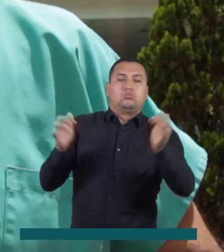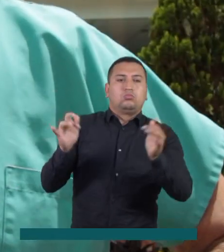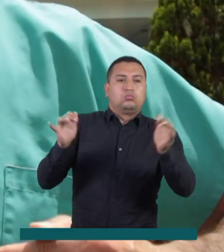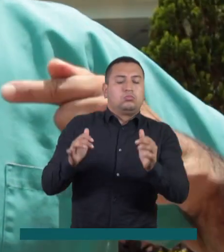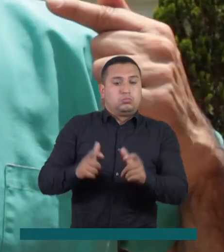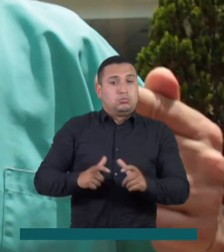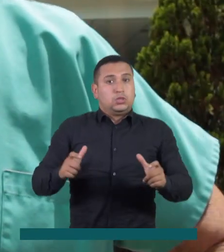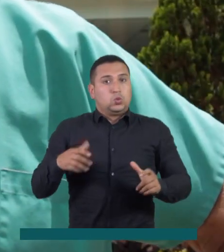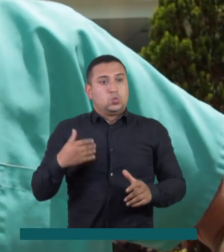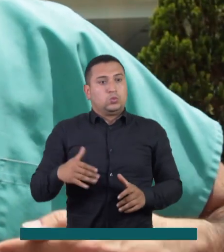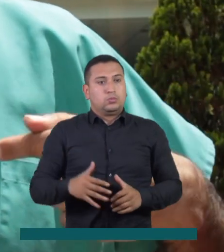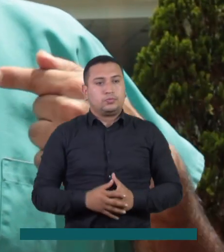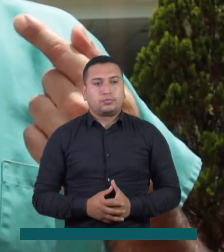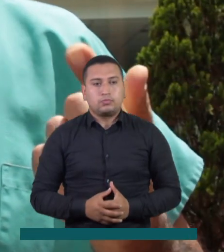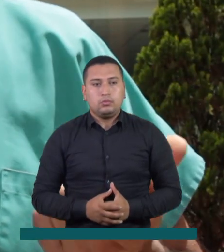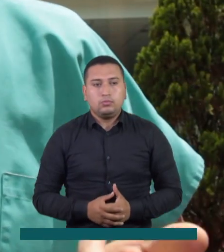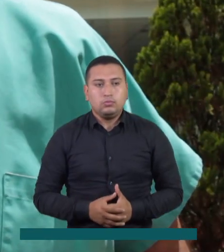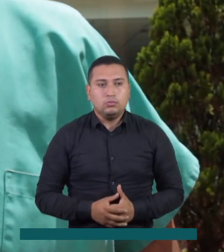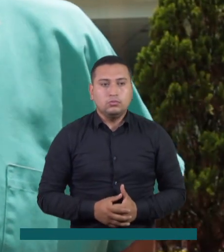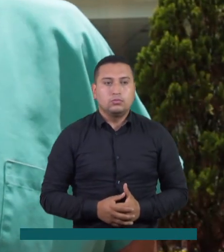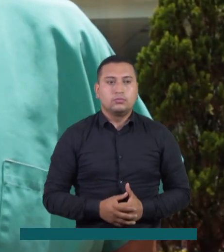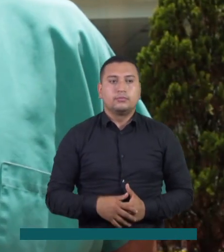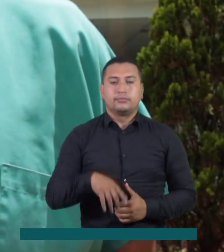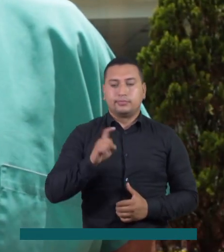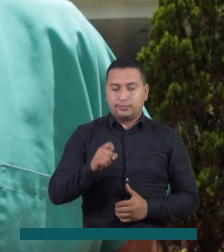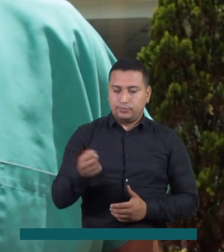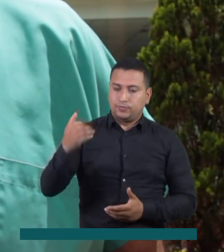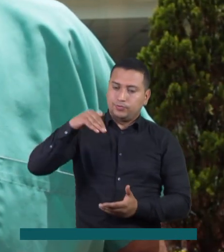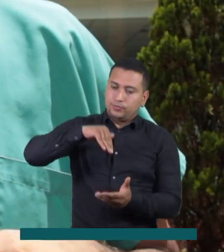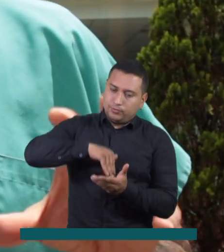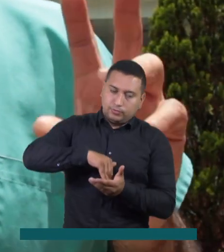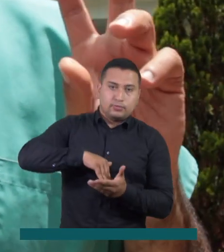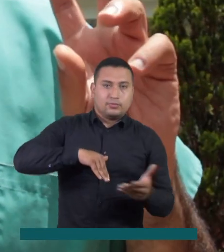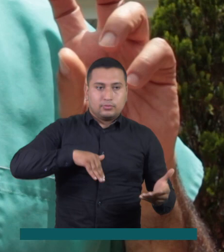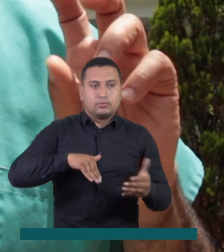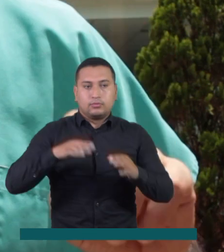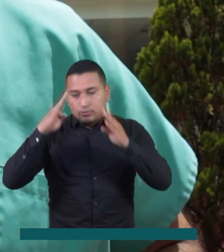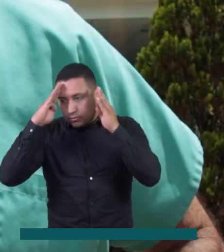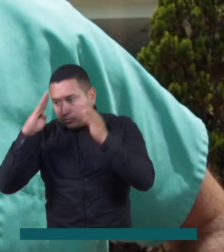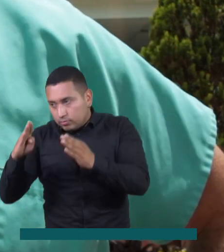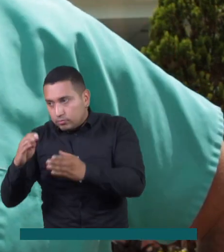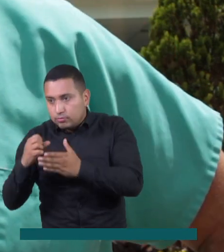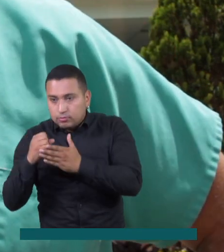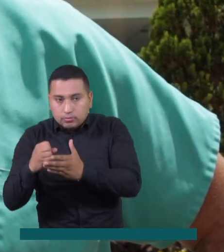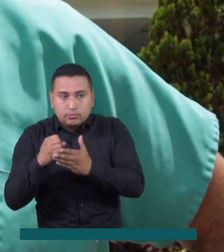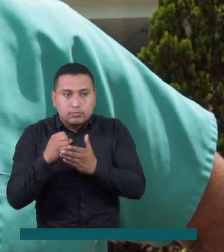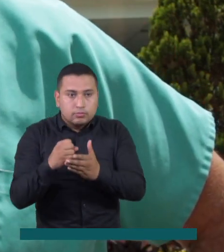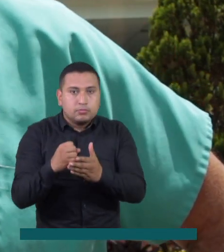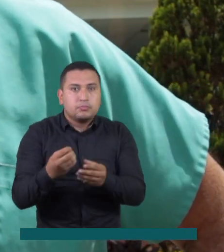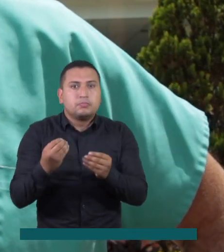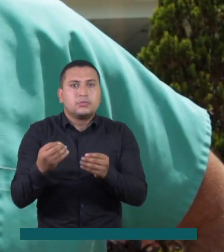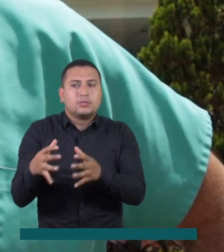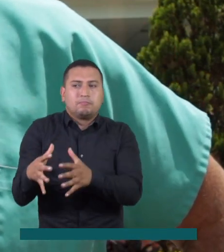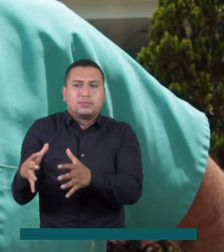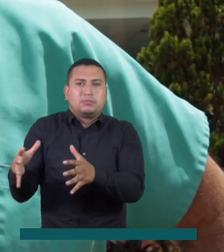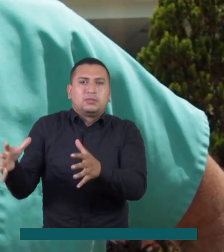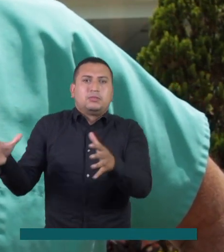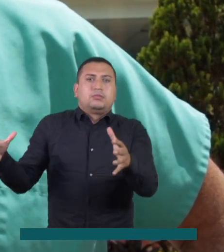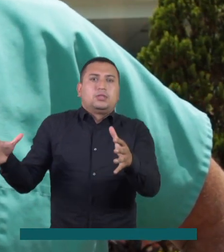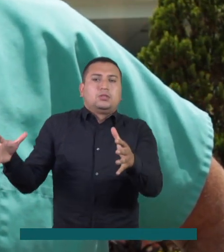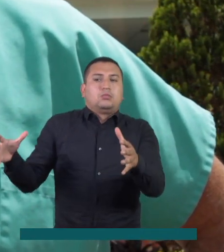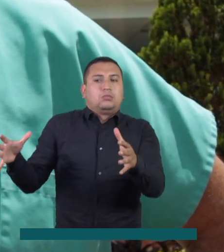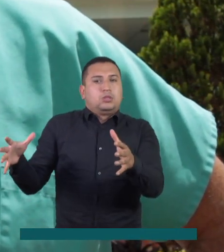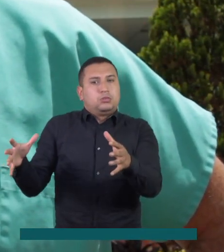Tenemos que retomar esas acciones y, llamémoslo así, descongestionar